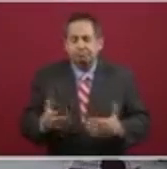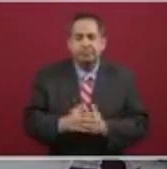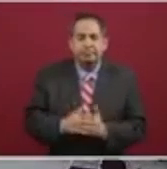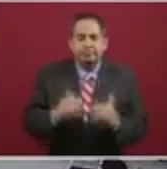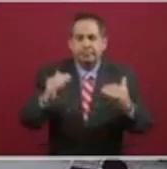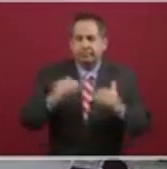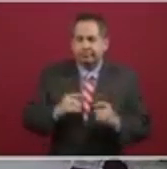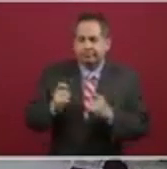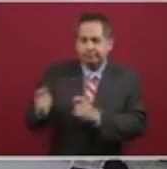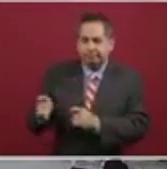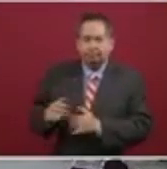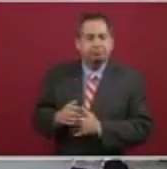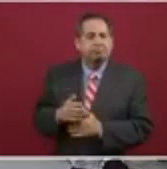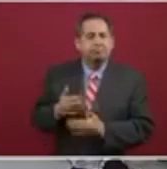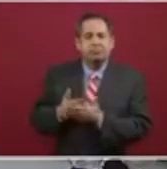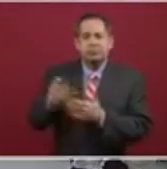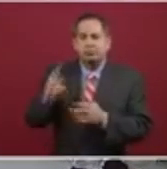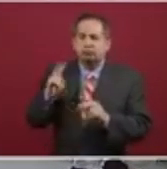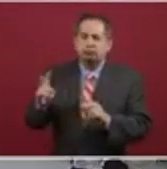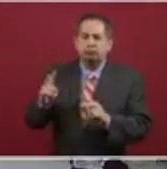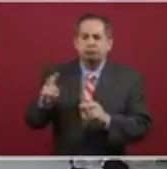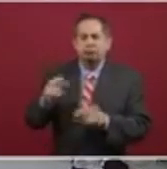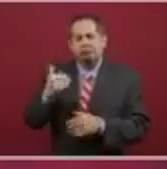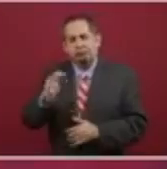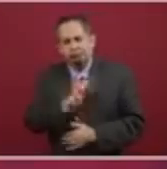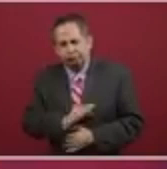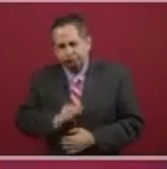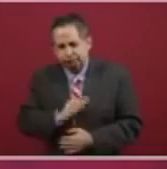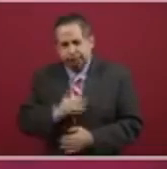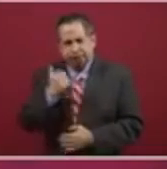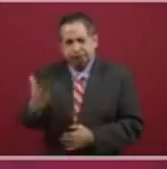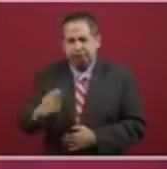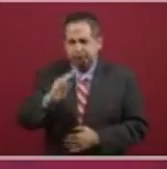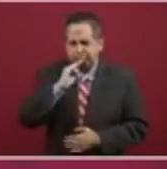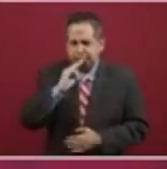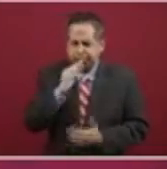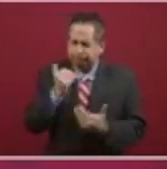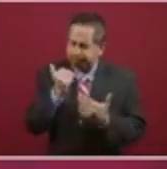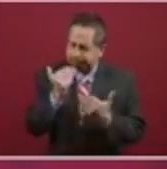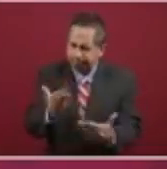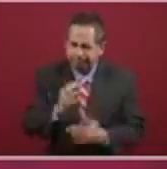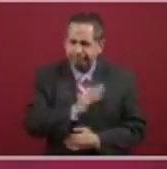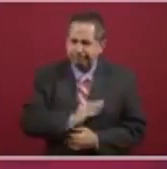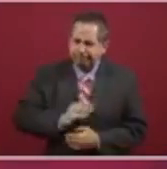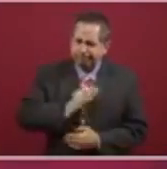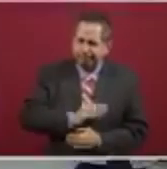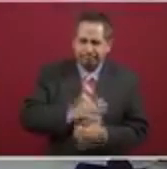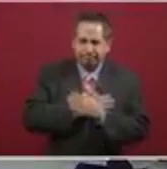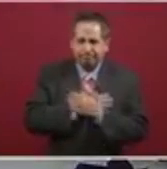a celebrar a las mamás. Felicidades.